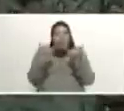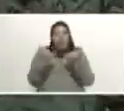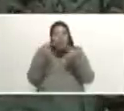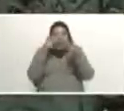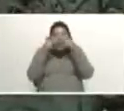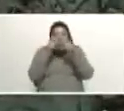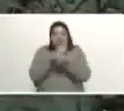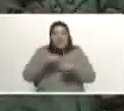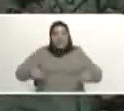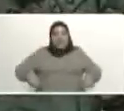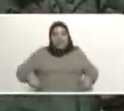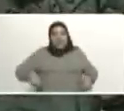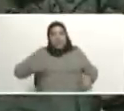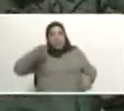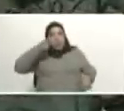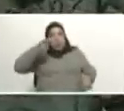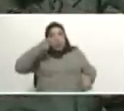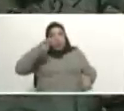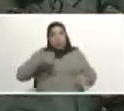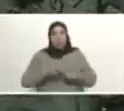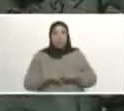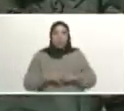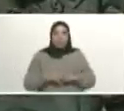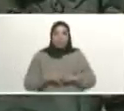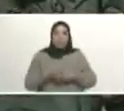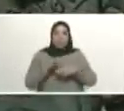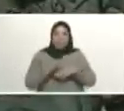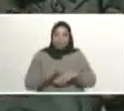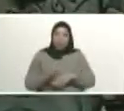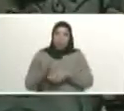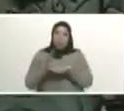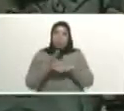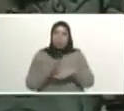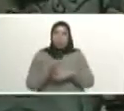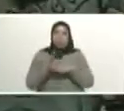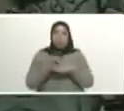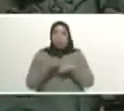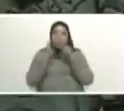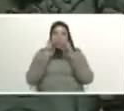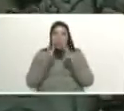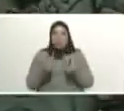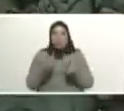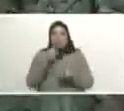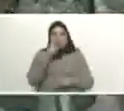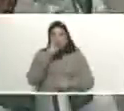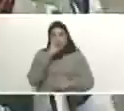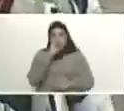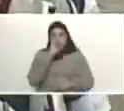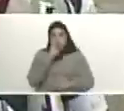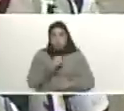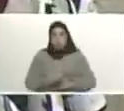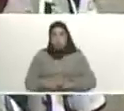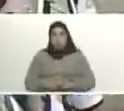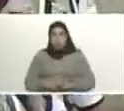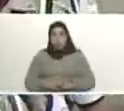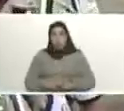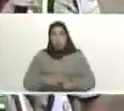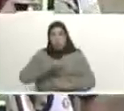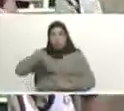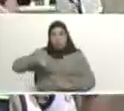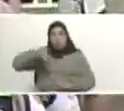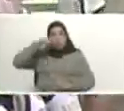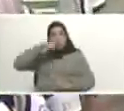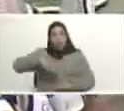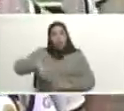en alerta, siempre en alerta permanente, en vigilia, para que nuestro pueblo